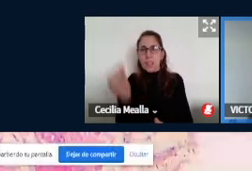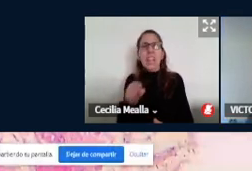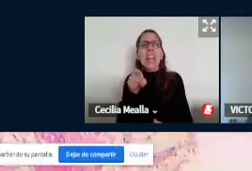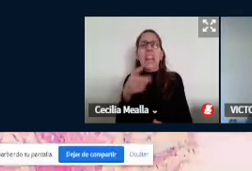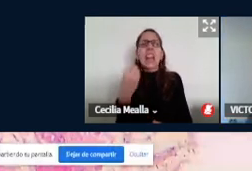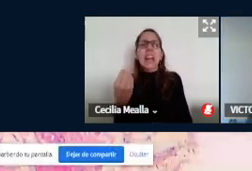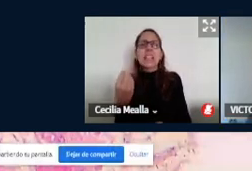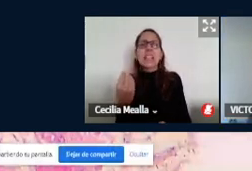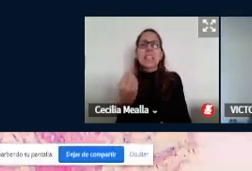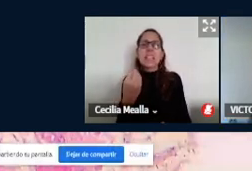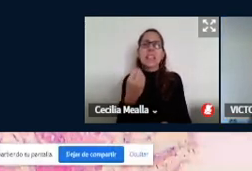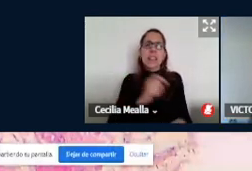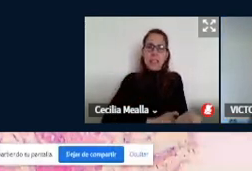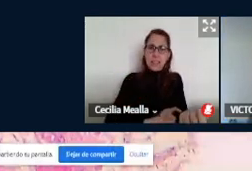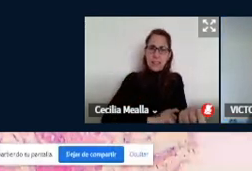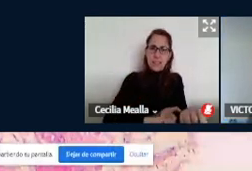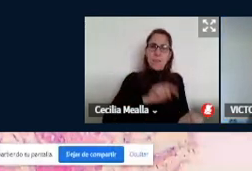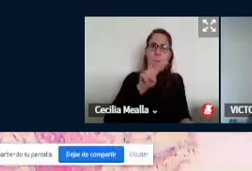vena?